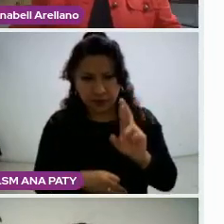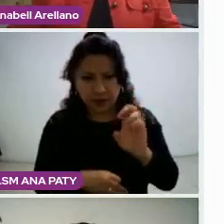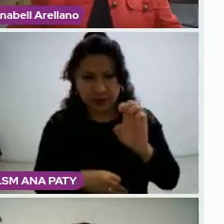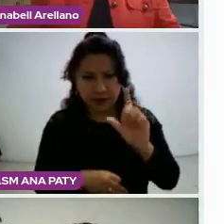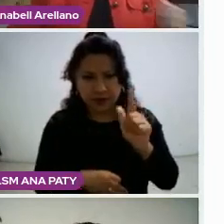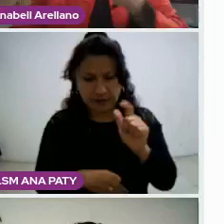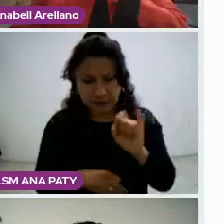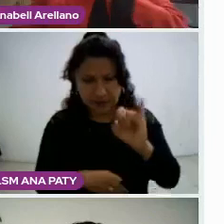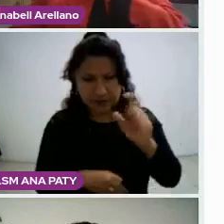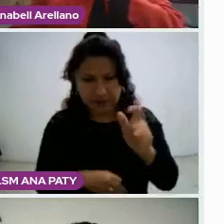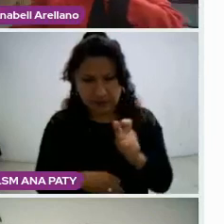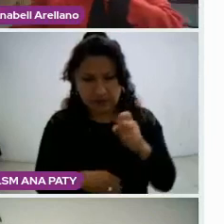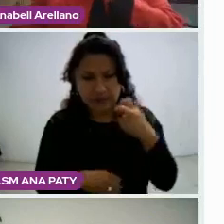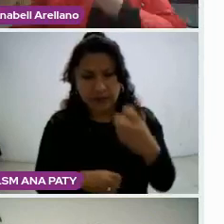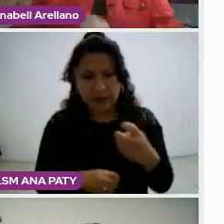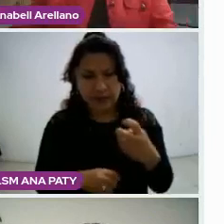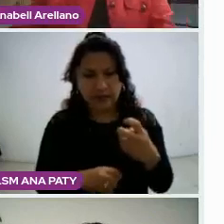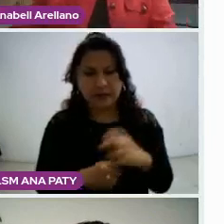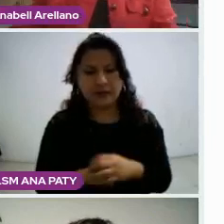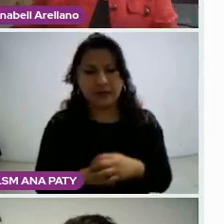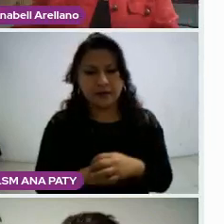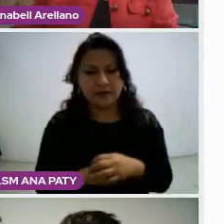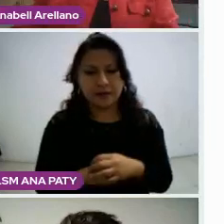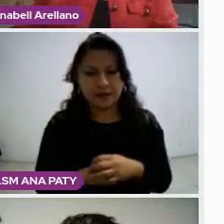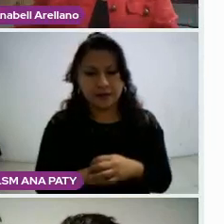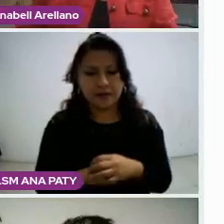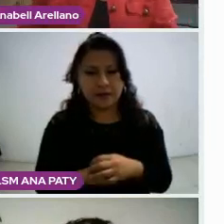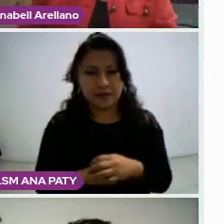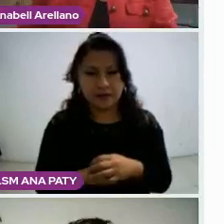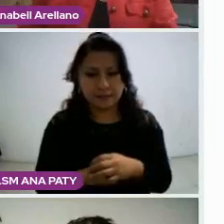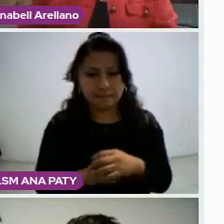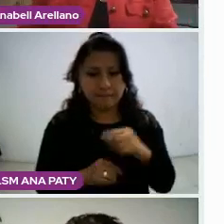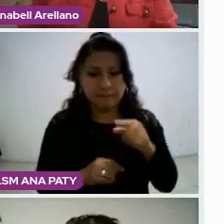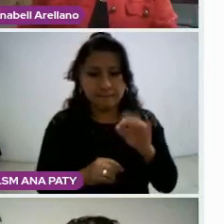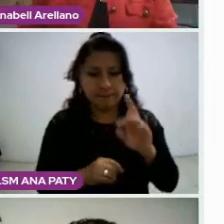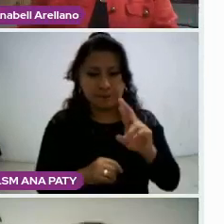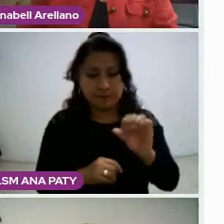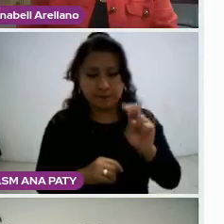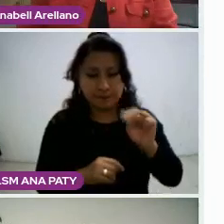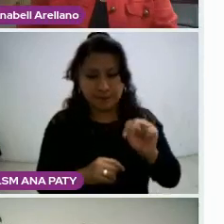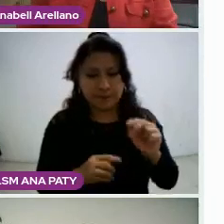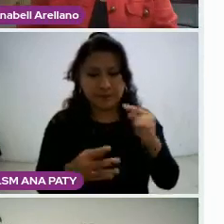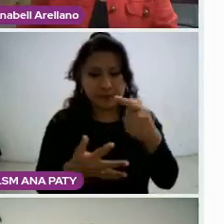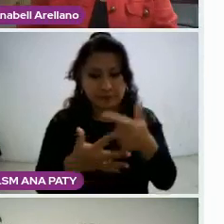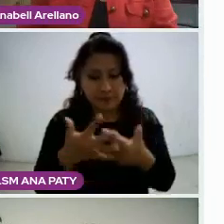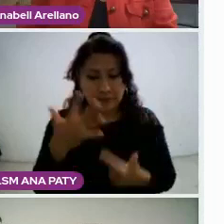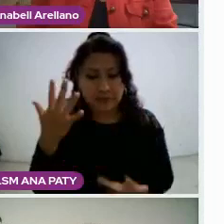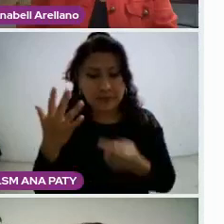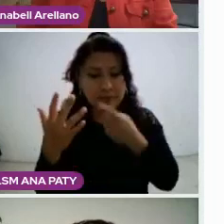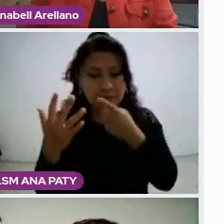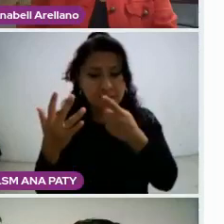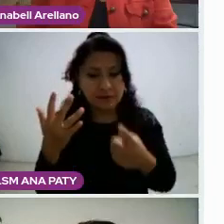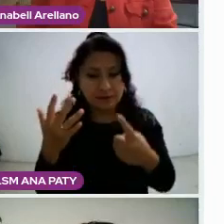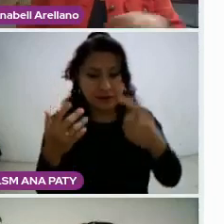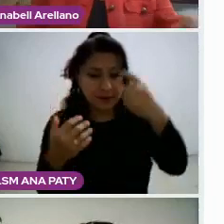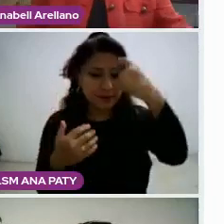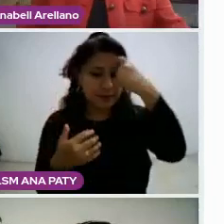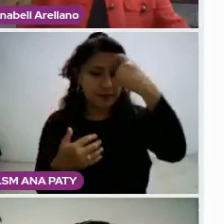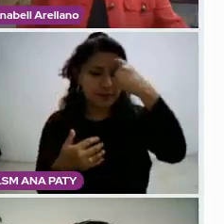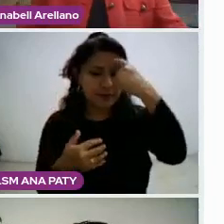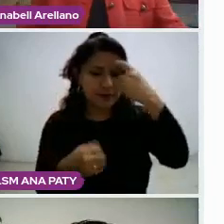Ellos decían, ¿no? Que en esta parte psicosomática le atribuyeron la determinación del